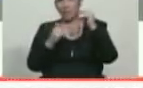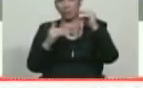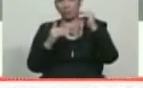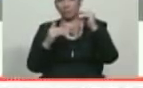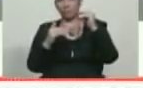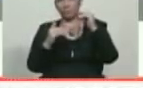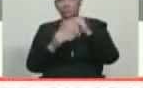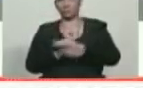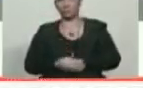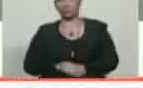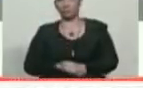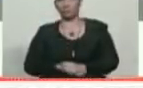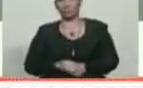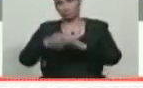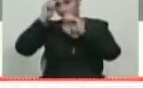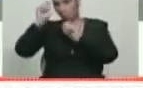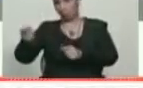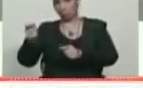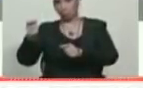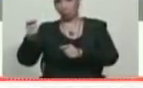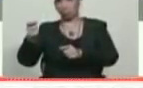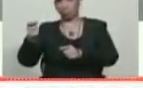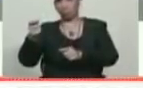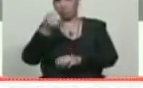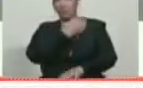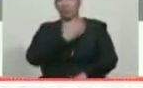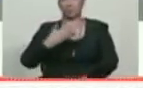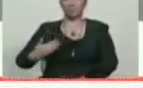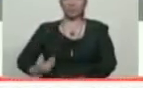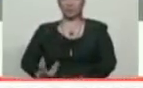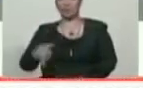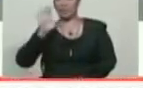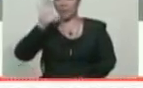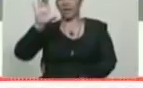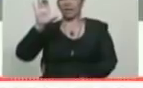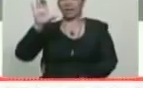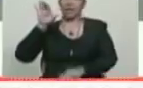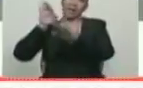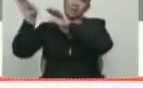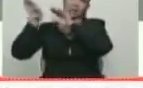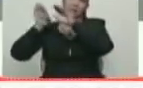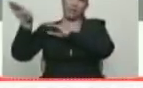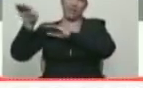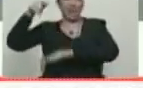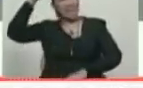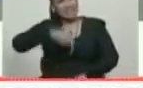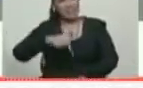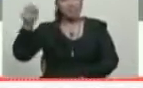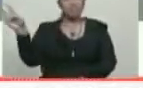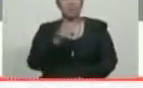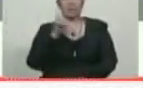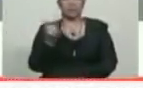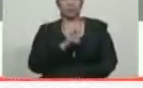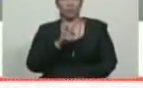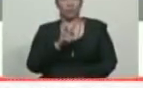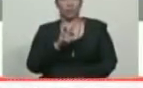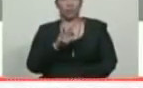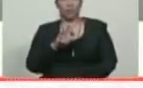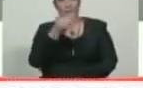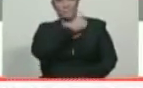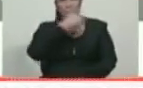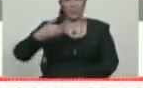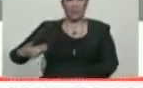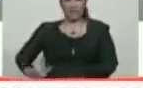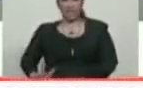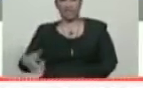Mucho menos, a otorgárselo al presidente de un país extranjero. Aquí en Venezuela, los presidentes